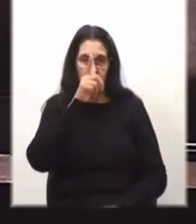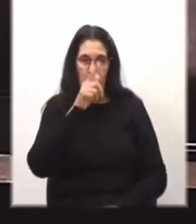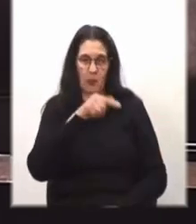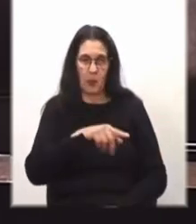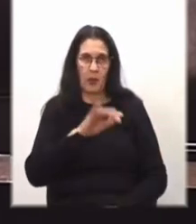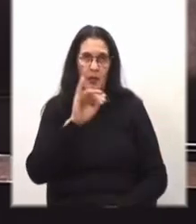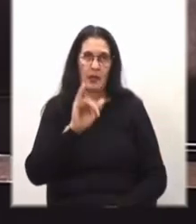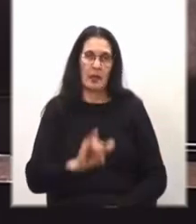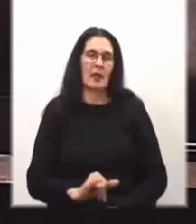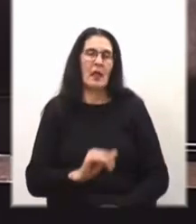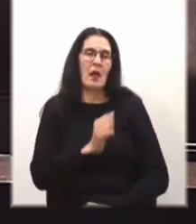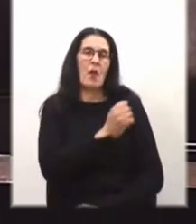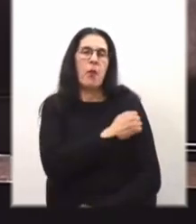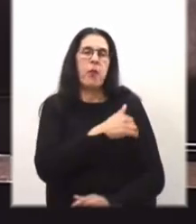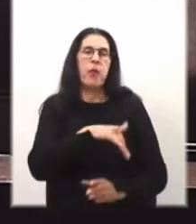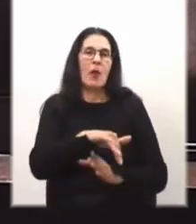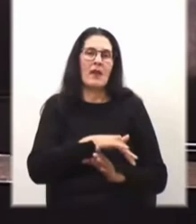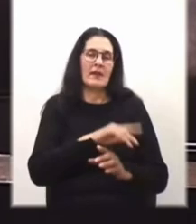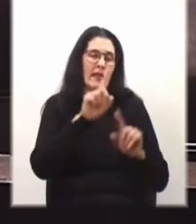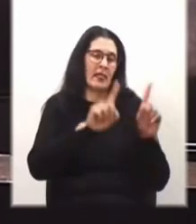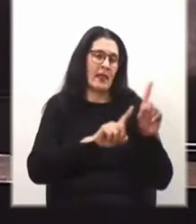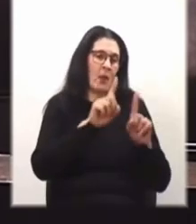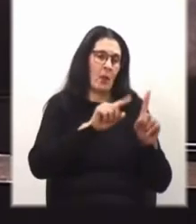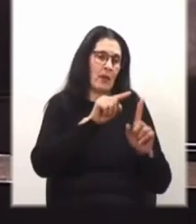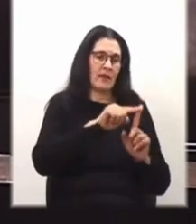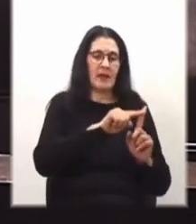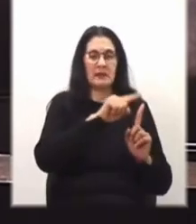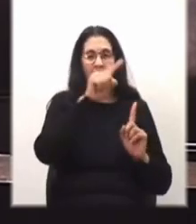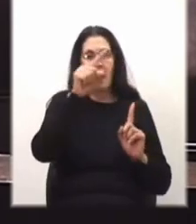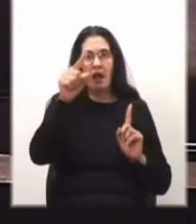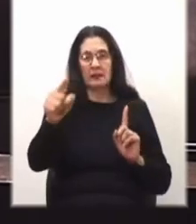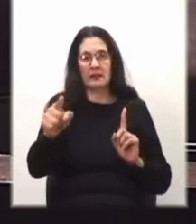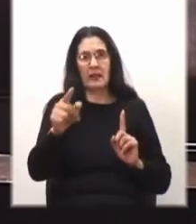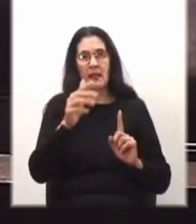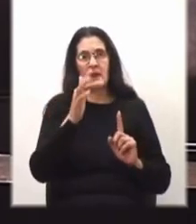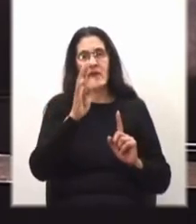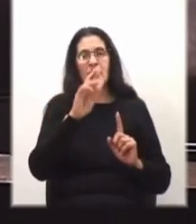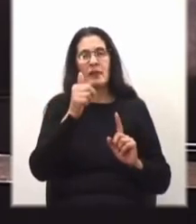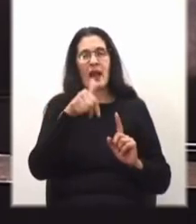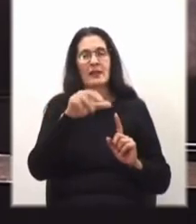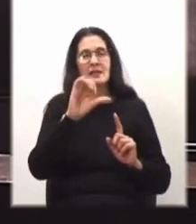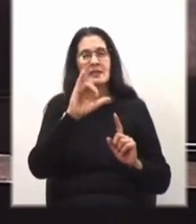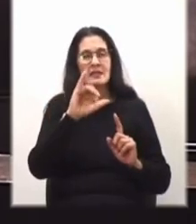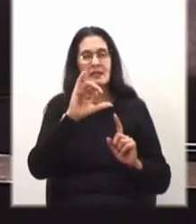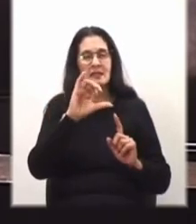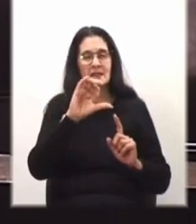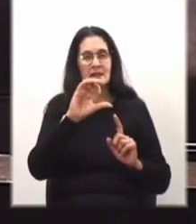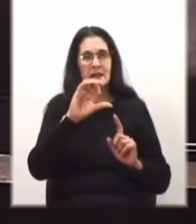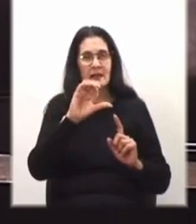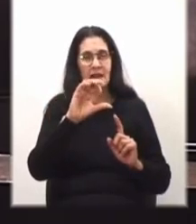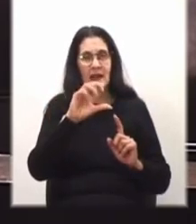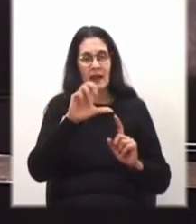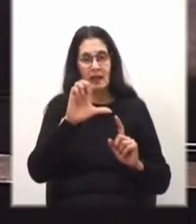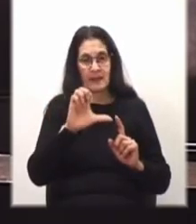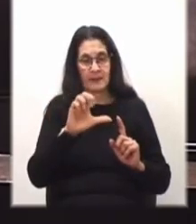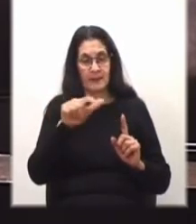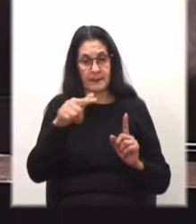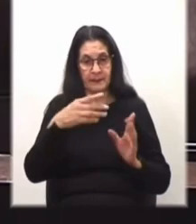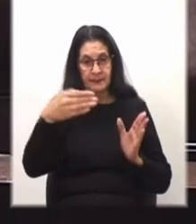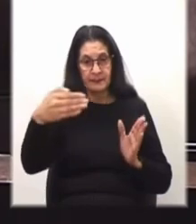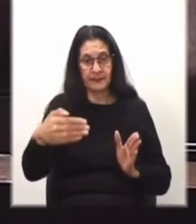Fuimos desde la Universidad de la República hasta el Francini, donde fue el acto final. Y